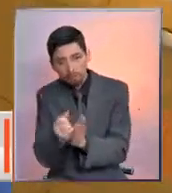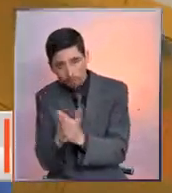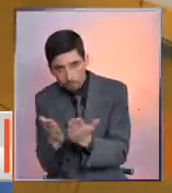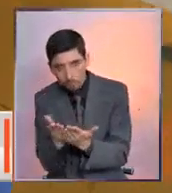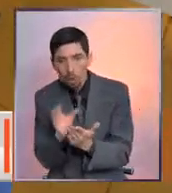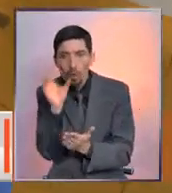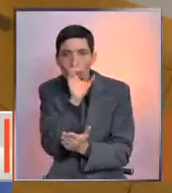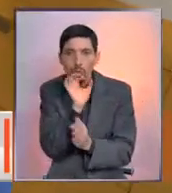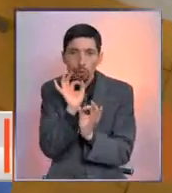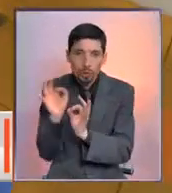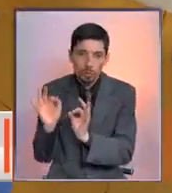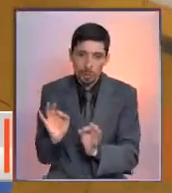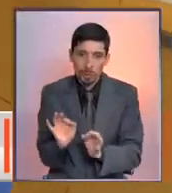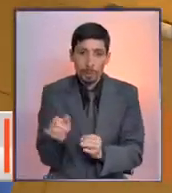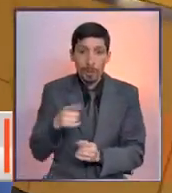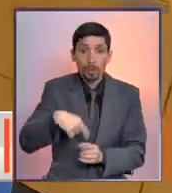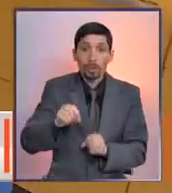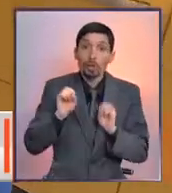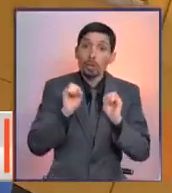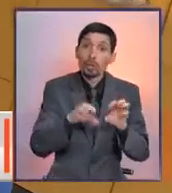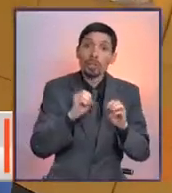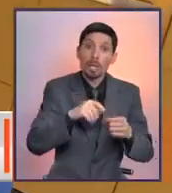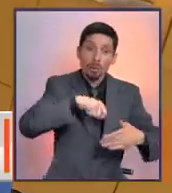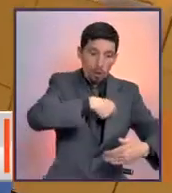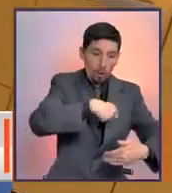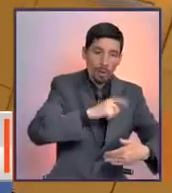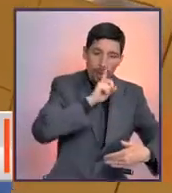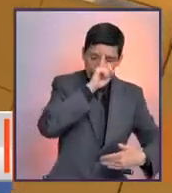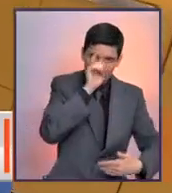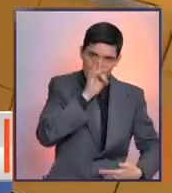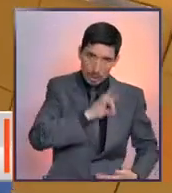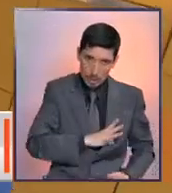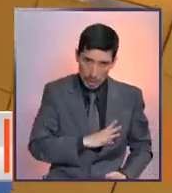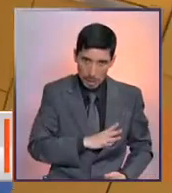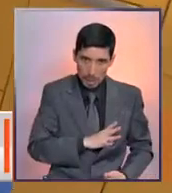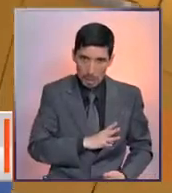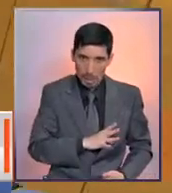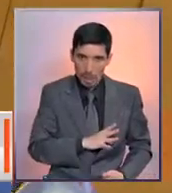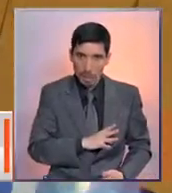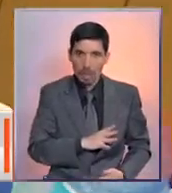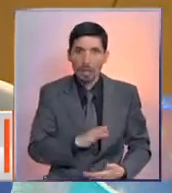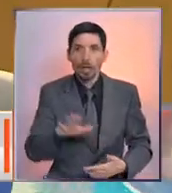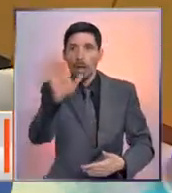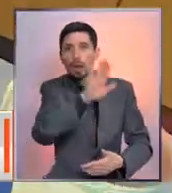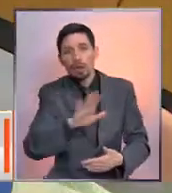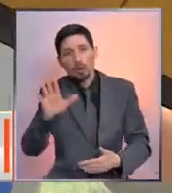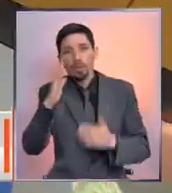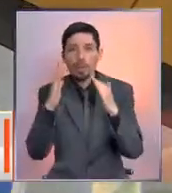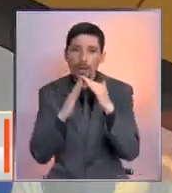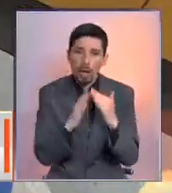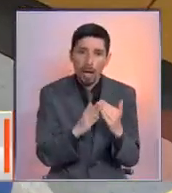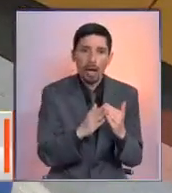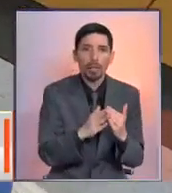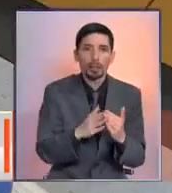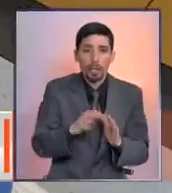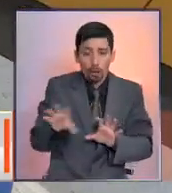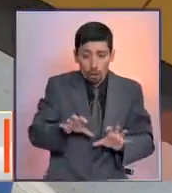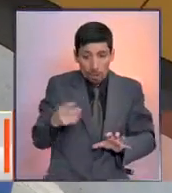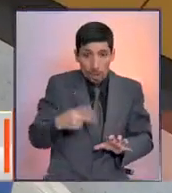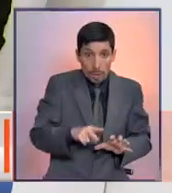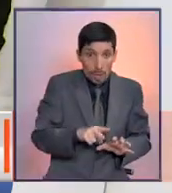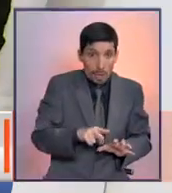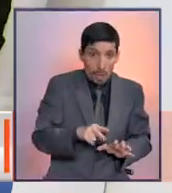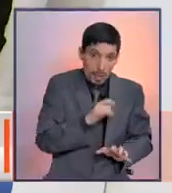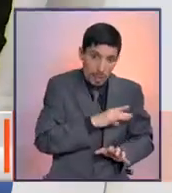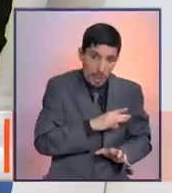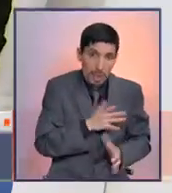especialización. Le enseñamos a hacer las comidas típicas chilenas, a limpiar la casa, a usar nuestros productos, a que tengan cuidado